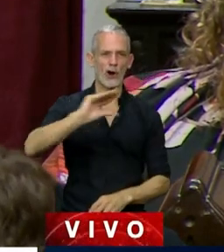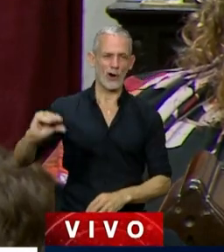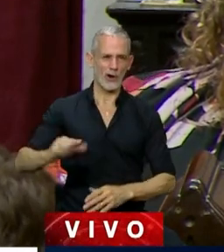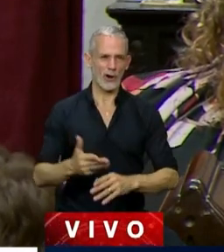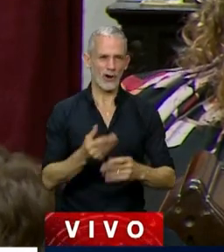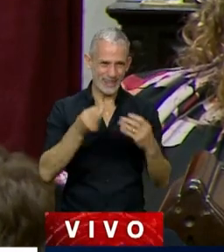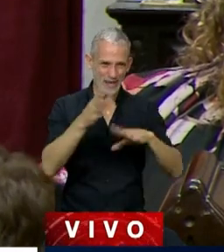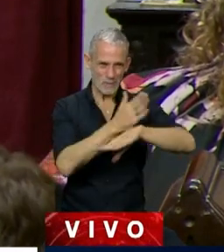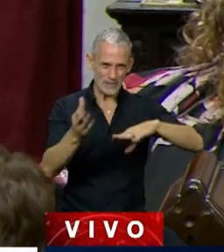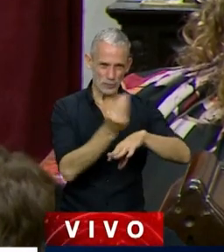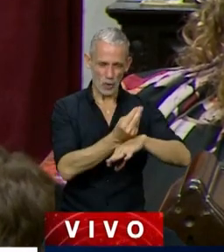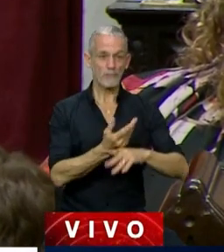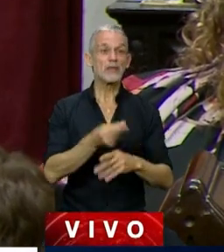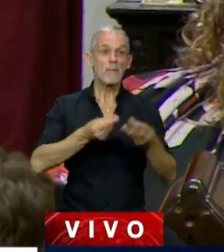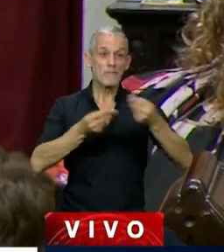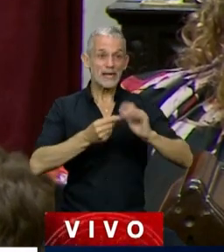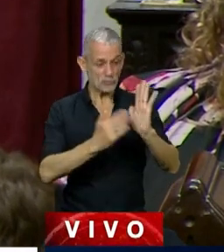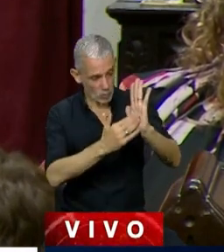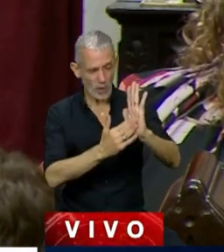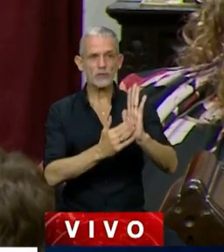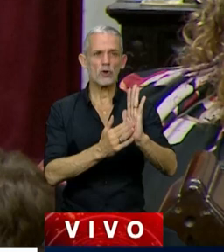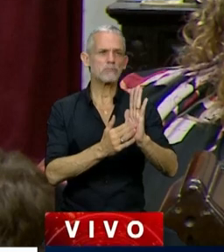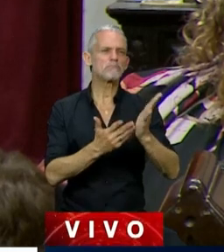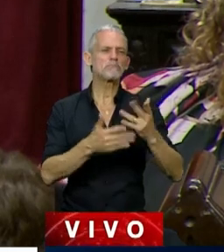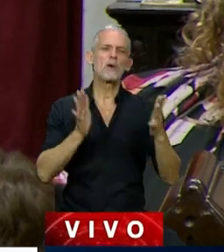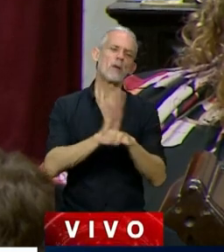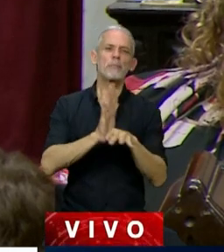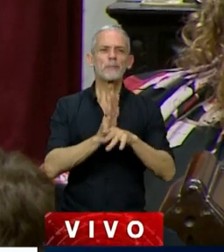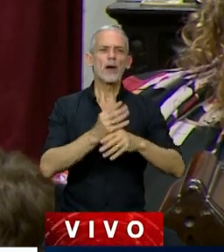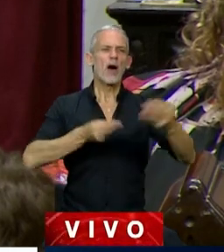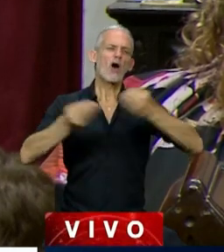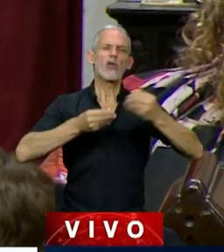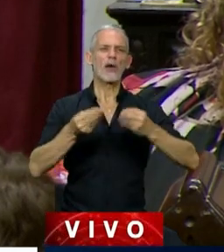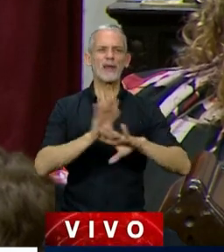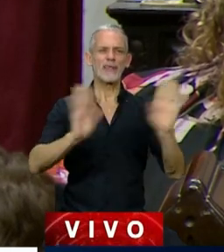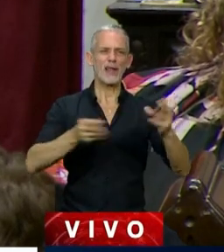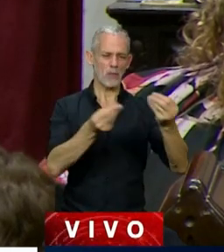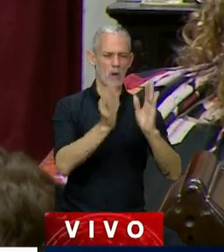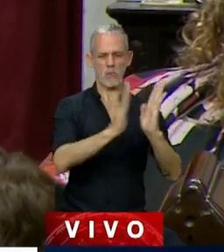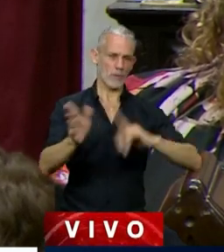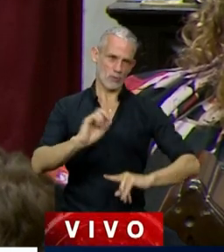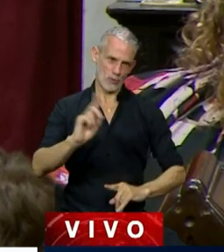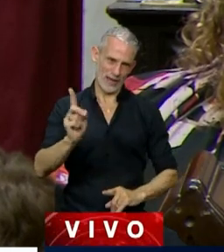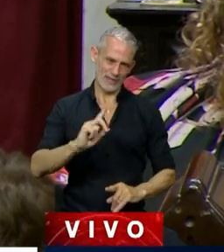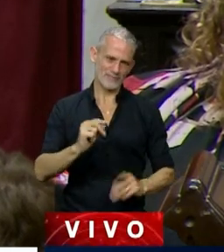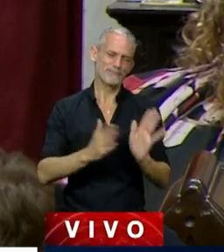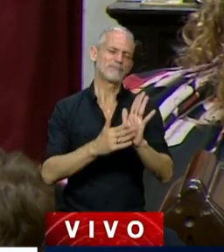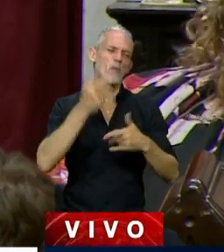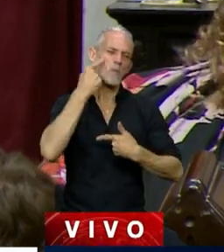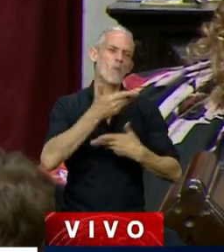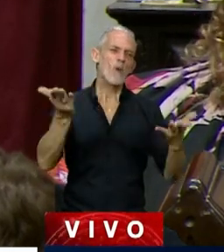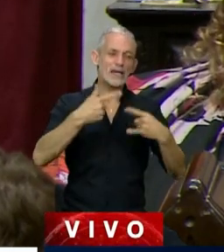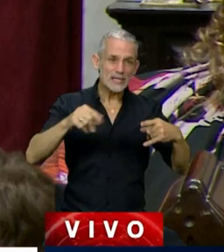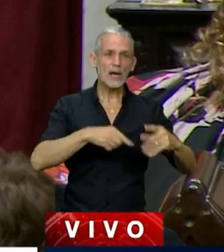comenzó. Este presupuesto no es un ejercicio contable simplemente, es la demostración de